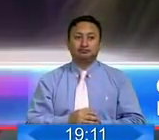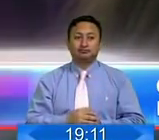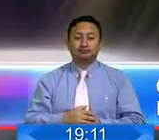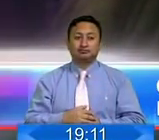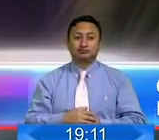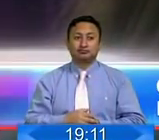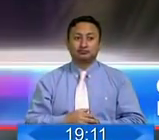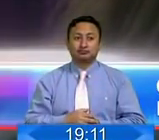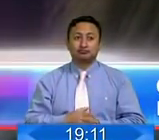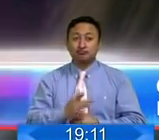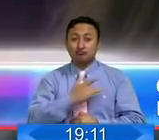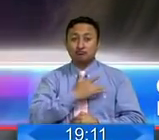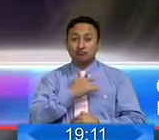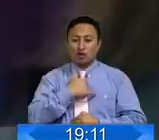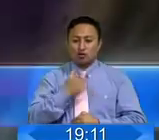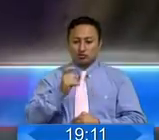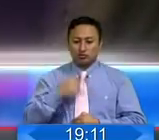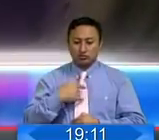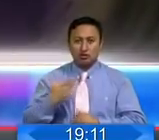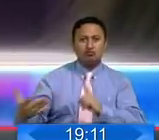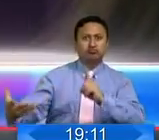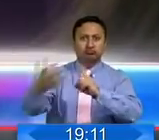Sentía la necesidad de ganar,